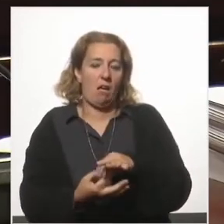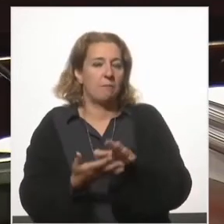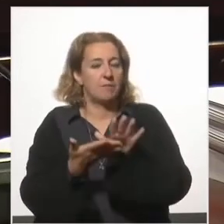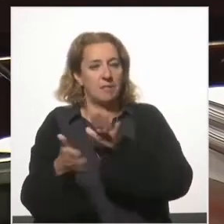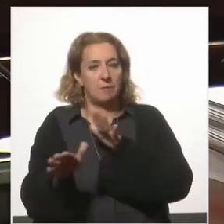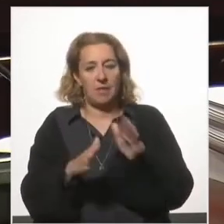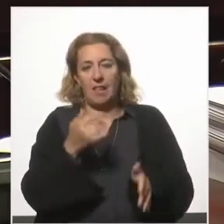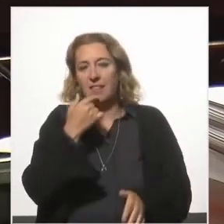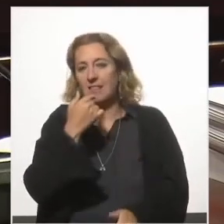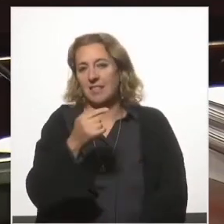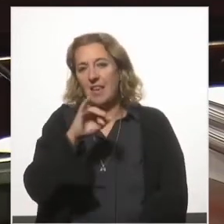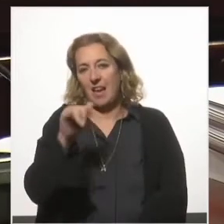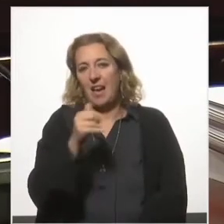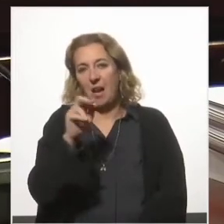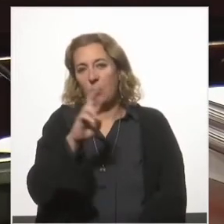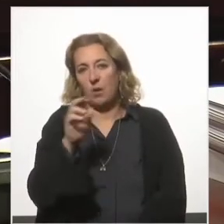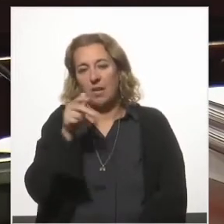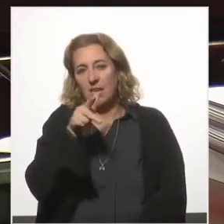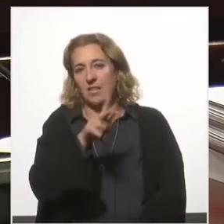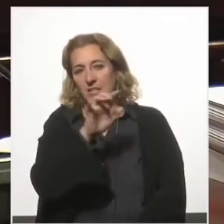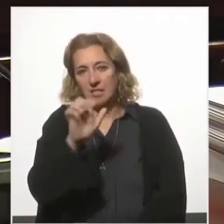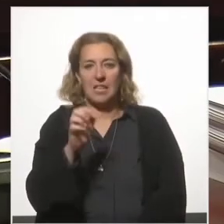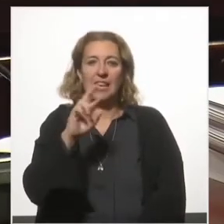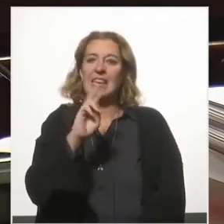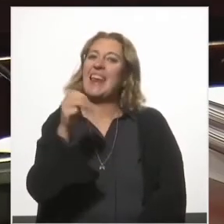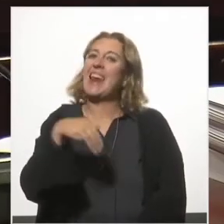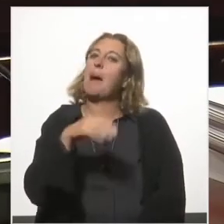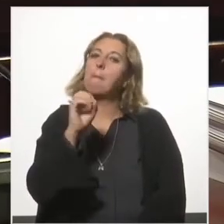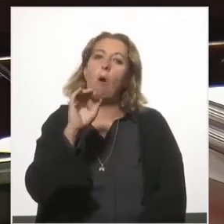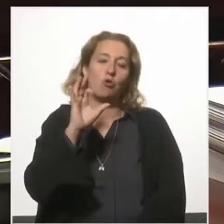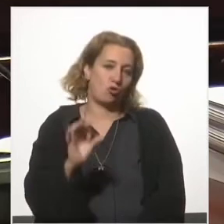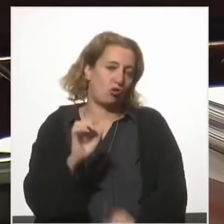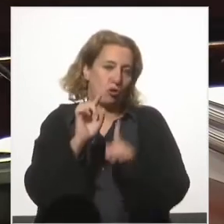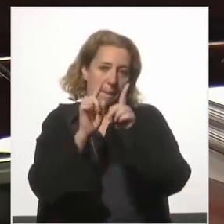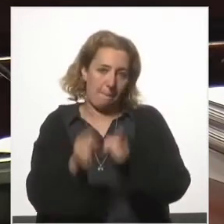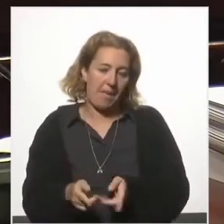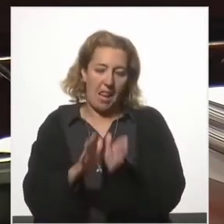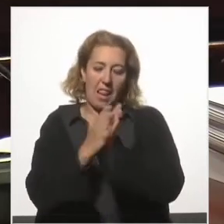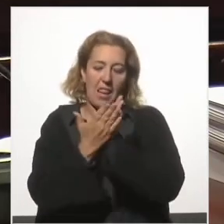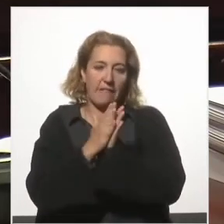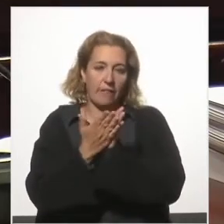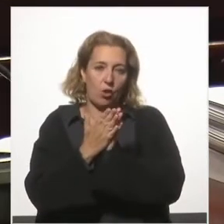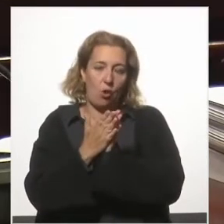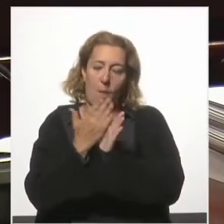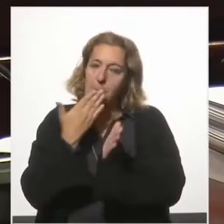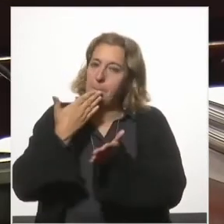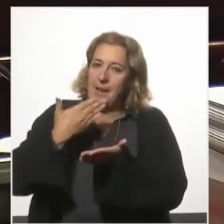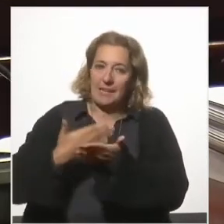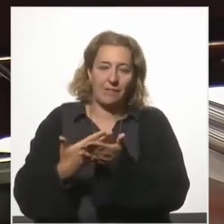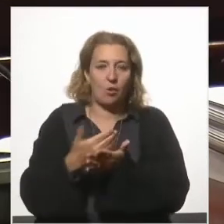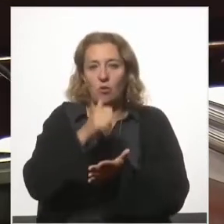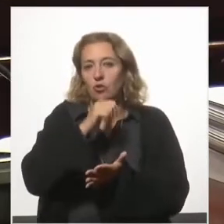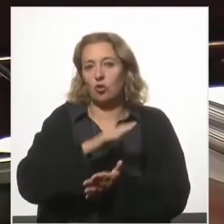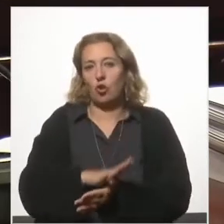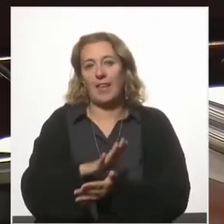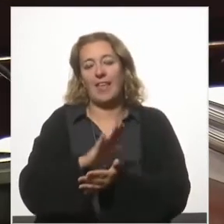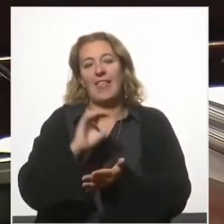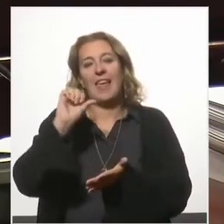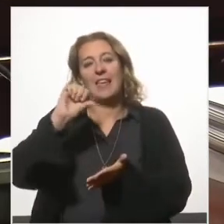Arturo Jauretche y el propio Jorge Abelardo Ramos en su magnífico libro Historia de la